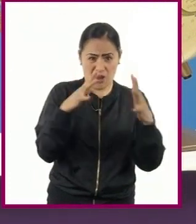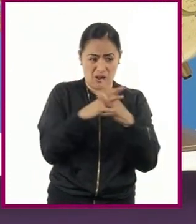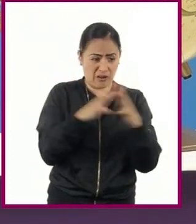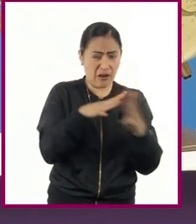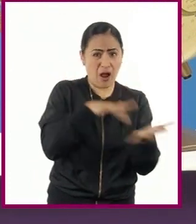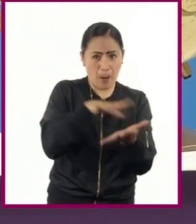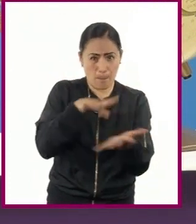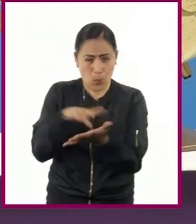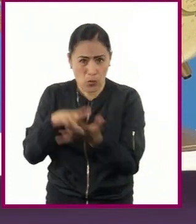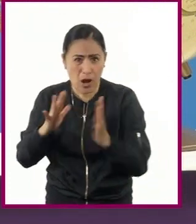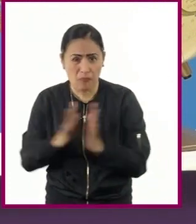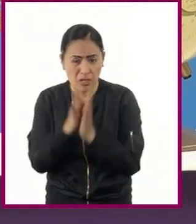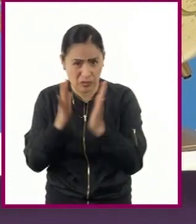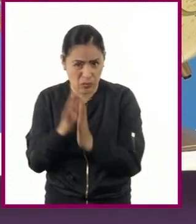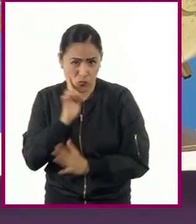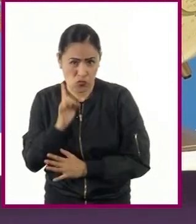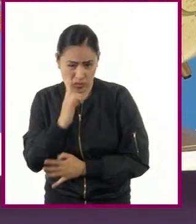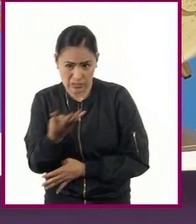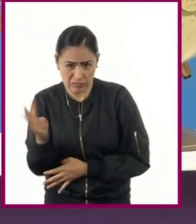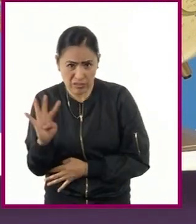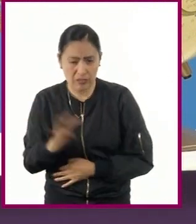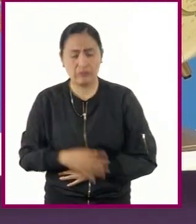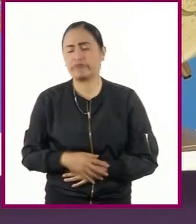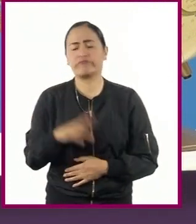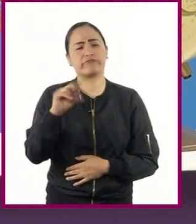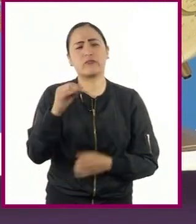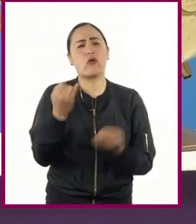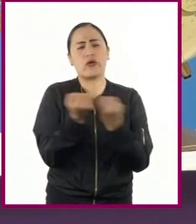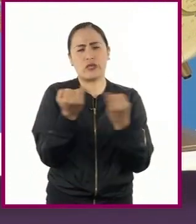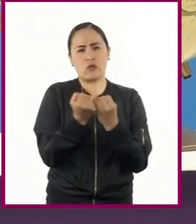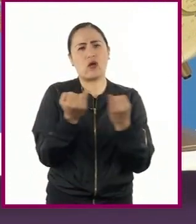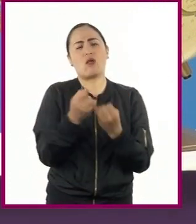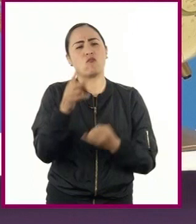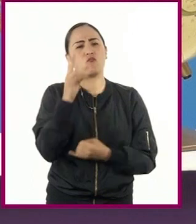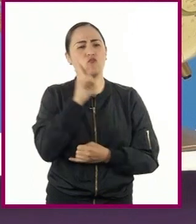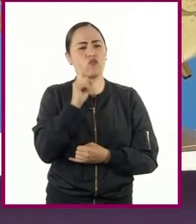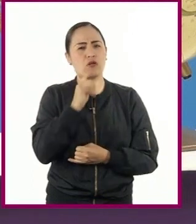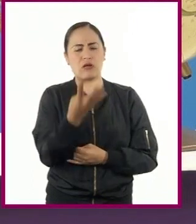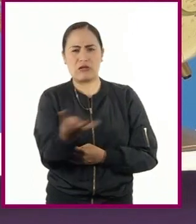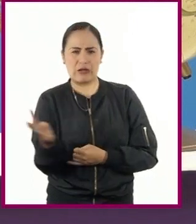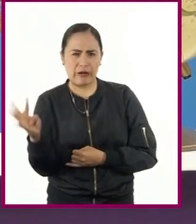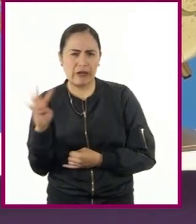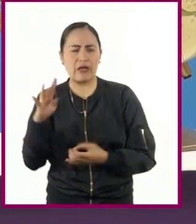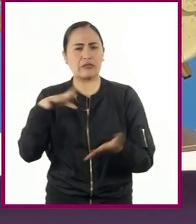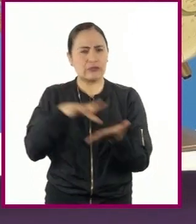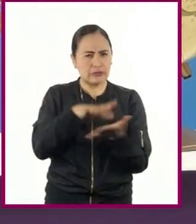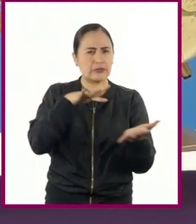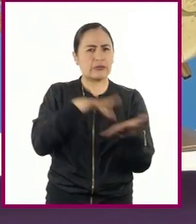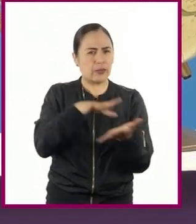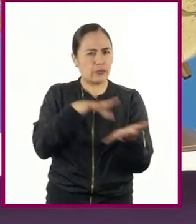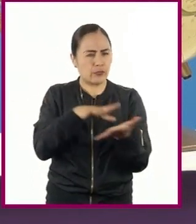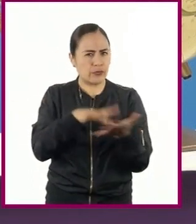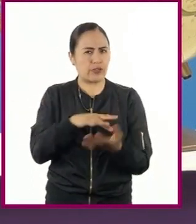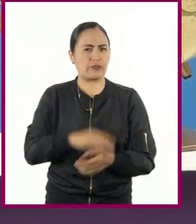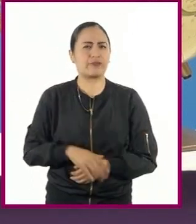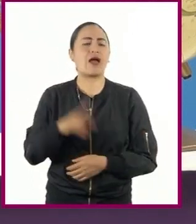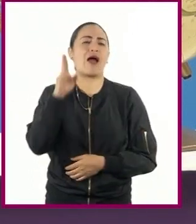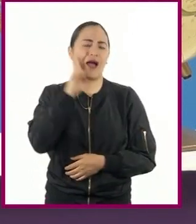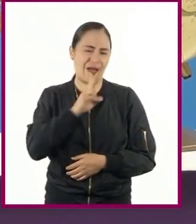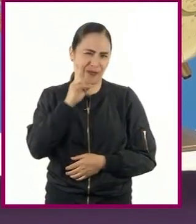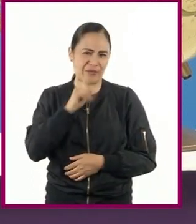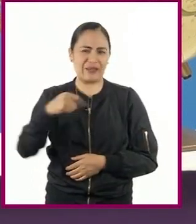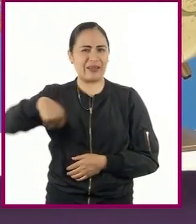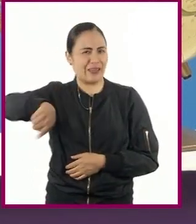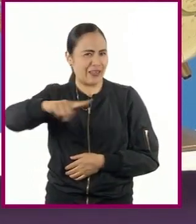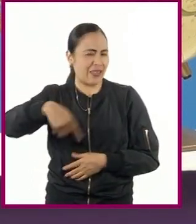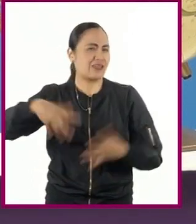La población civil también fue muy importante para resistir a los estragos de la guerra. Conozcamos más sobre la